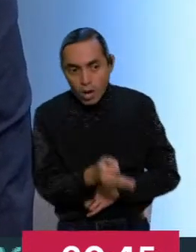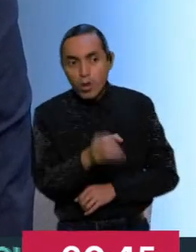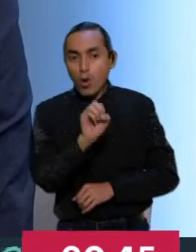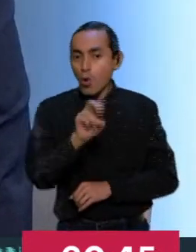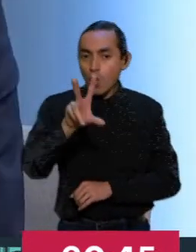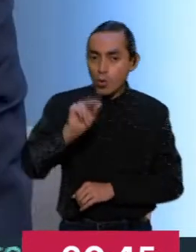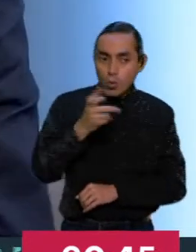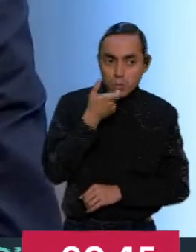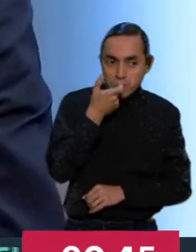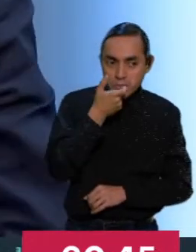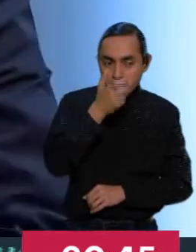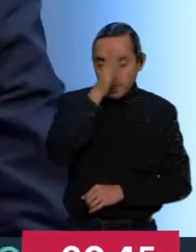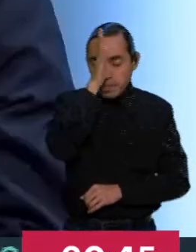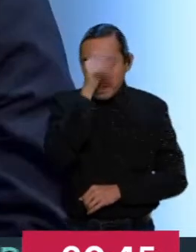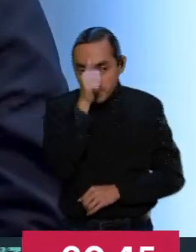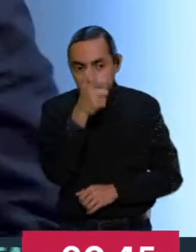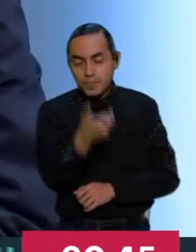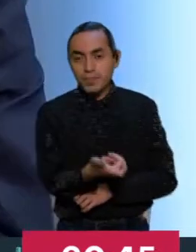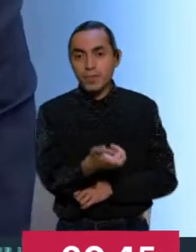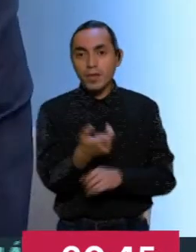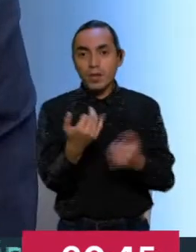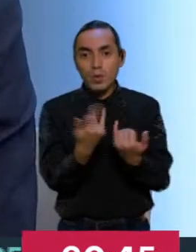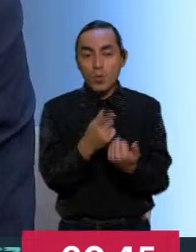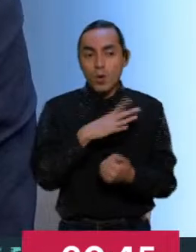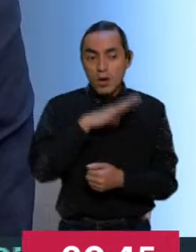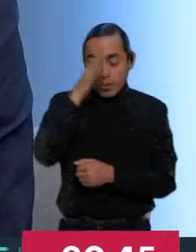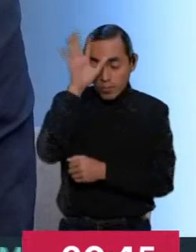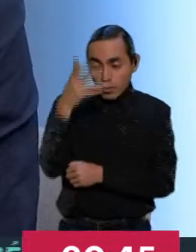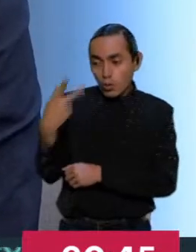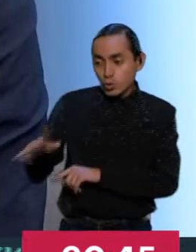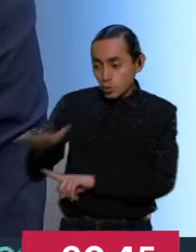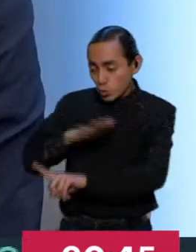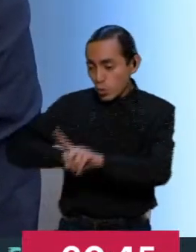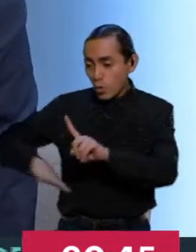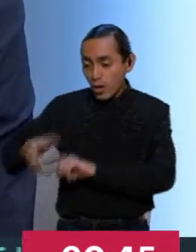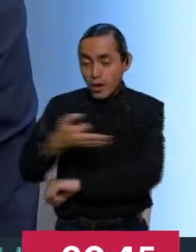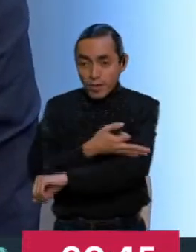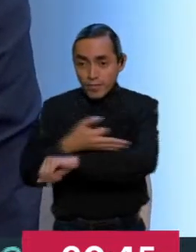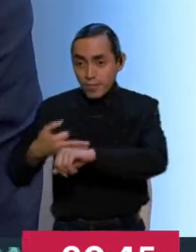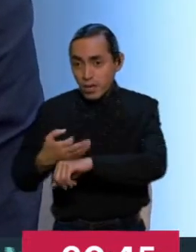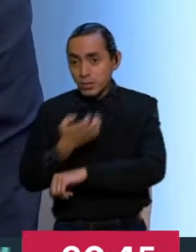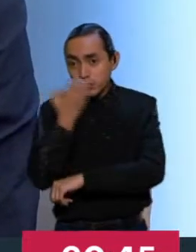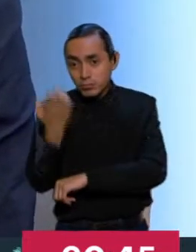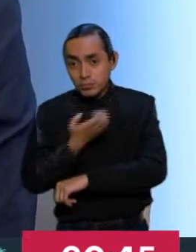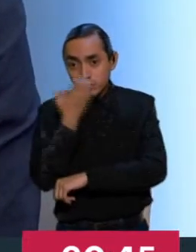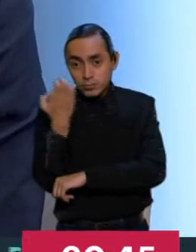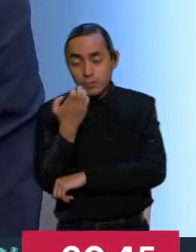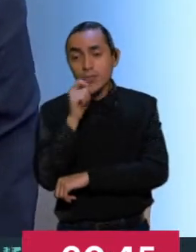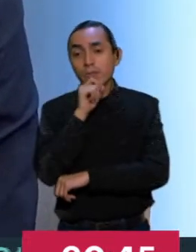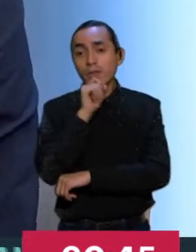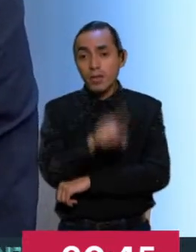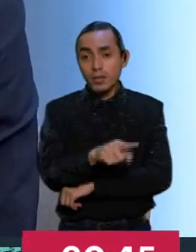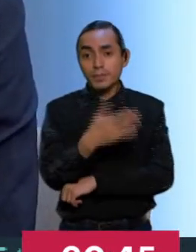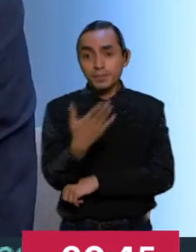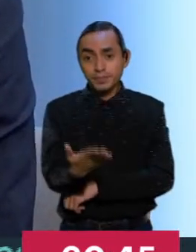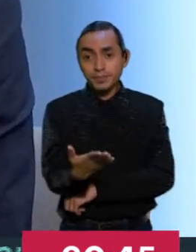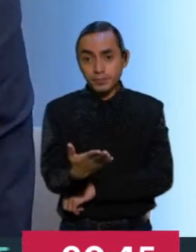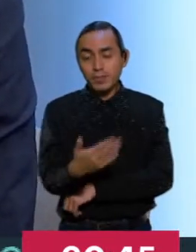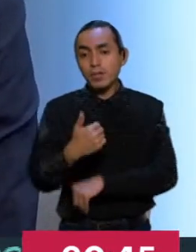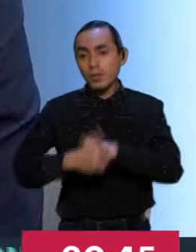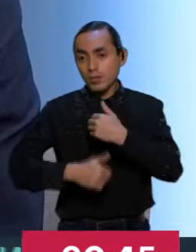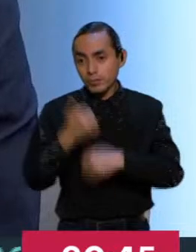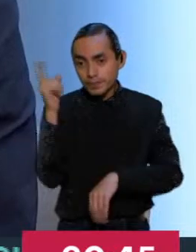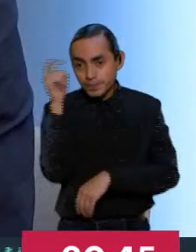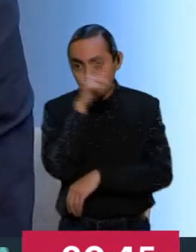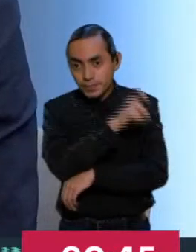propia, que no necesariamente es la del mundo adulto, la de su entorno familiar o escolar. Y por otra parte, que eso sí es un desafío,